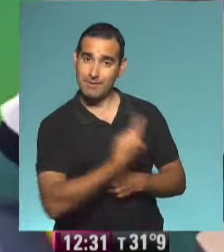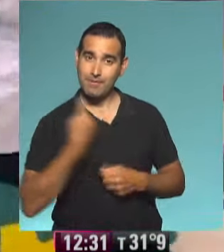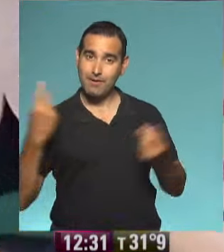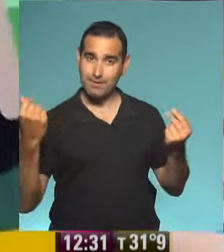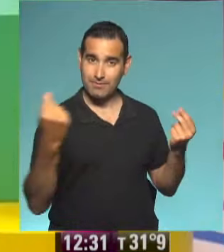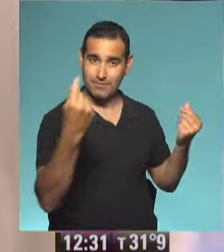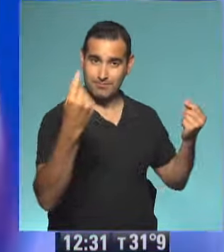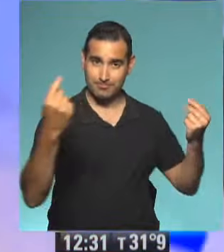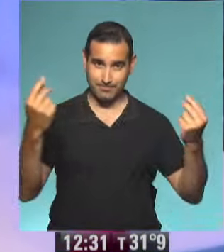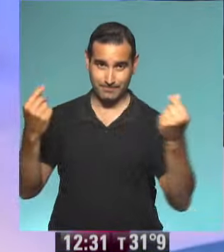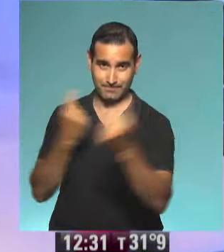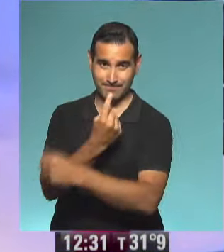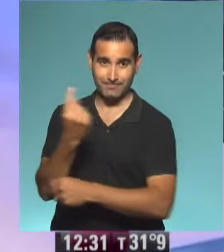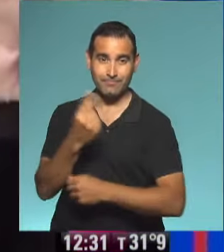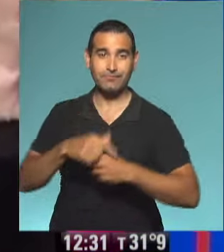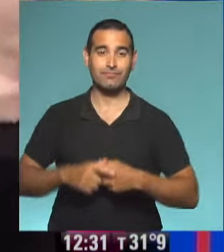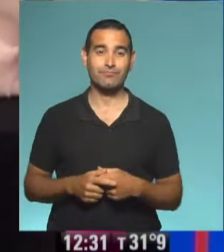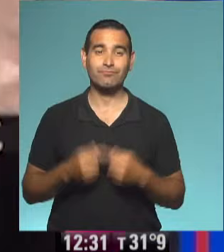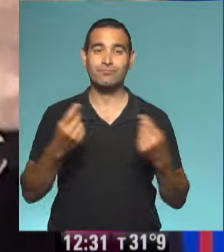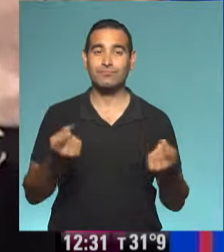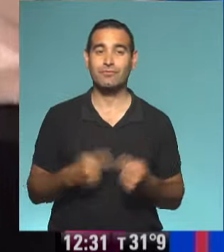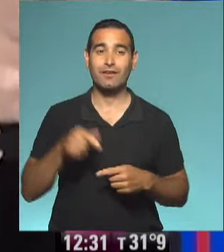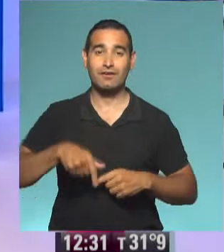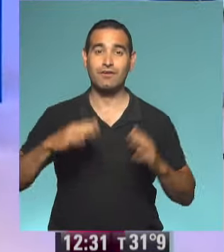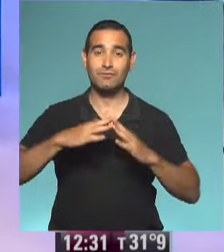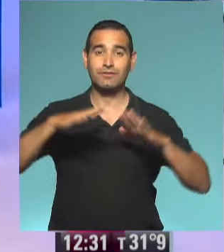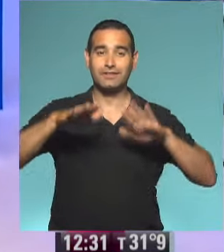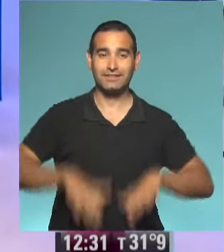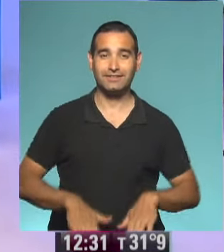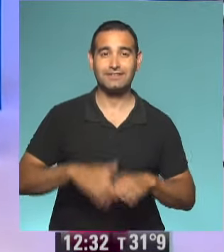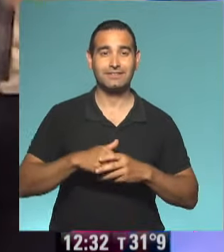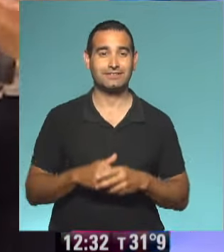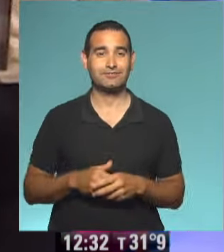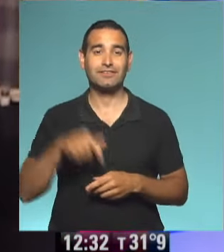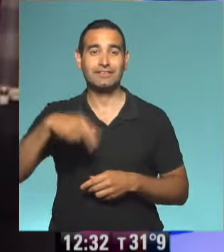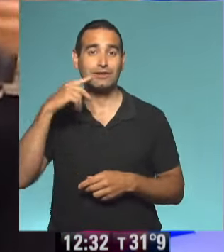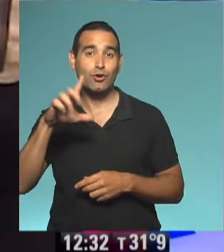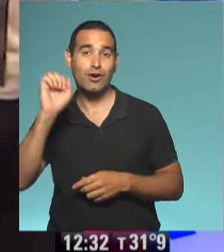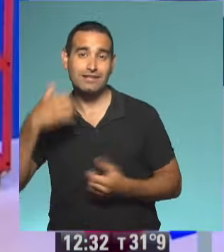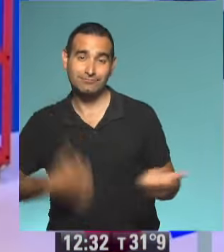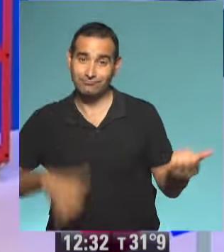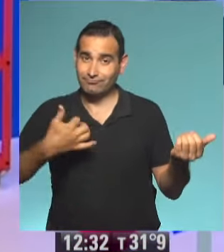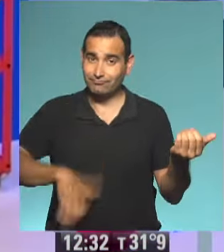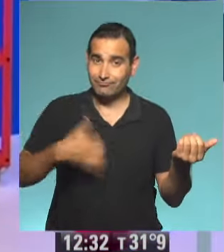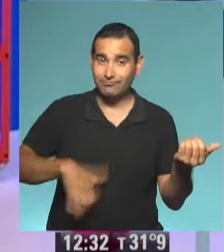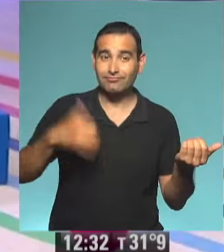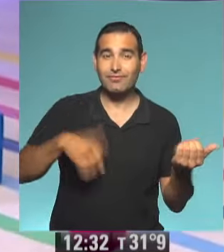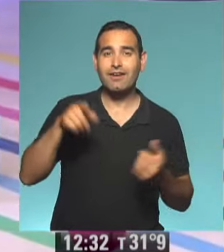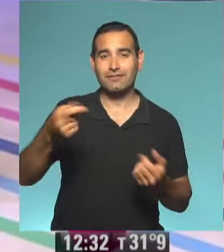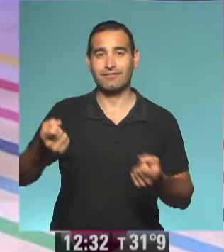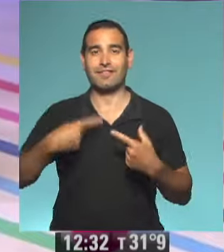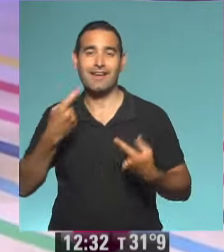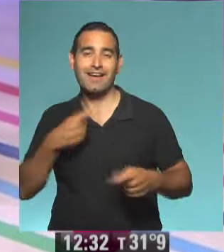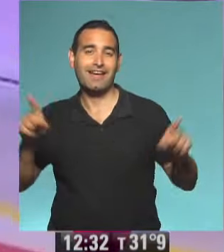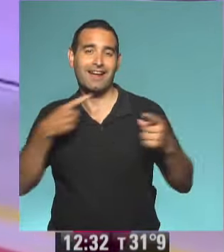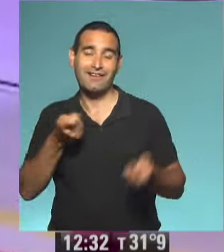¡Giro! Una mañanica de cuarentenica, estaba Nicolás con su guitarrica. Él nos hacía cantar, él